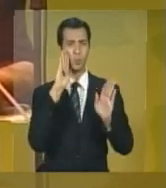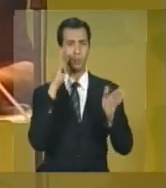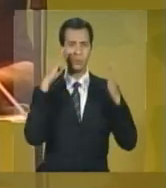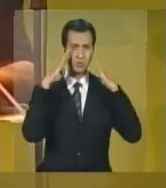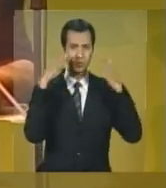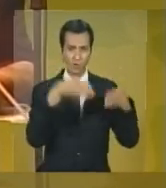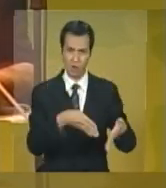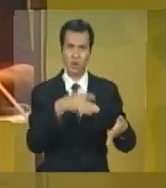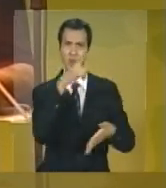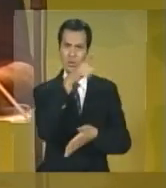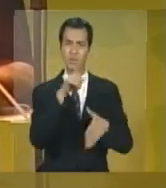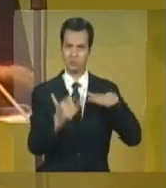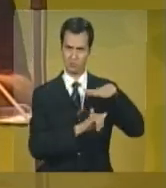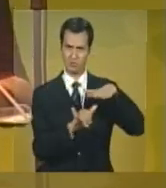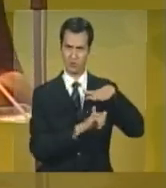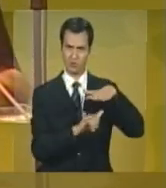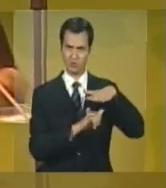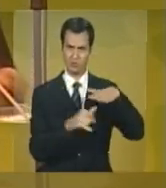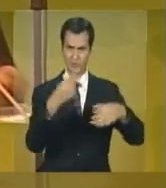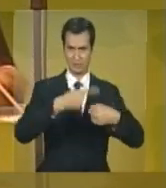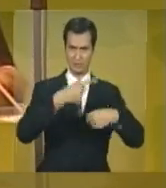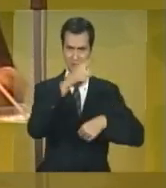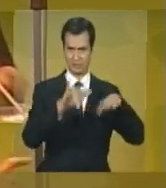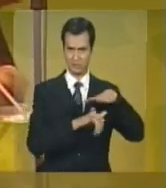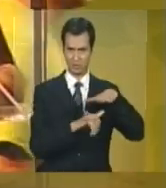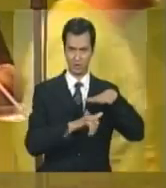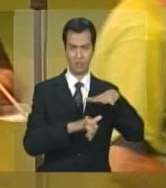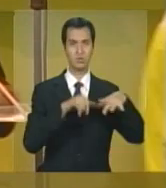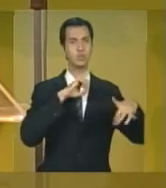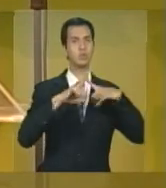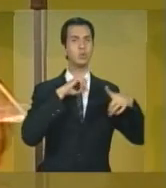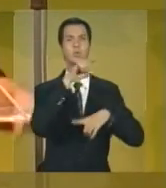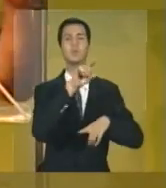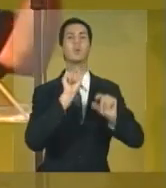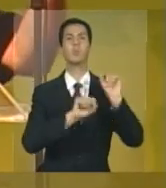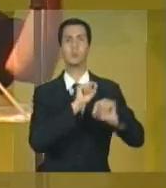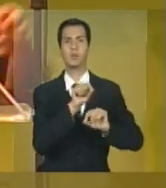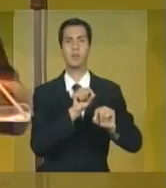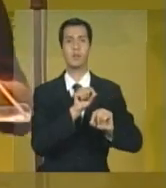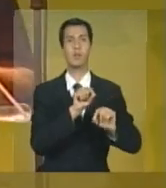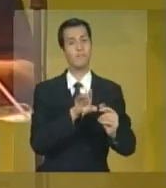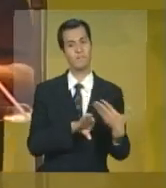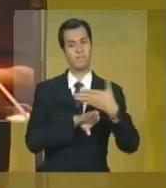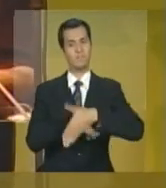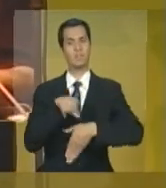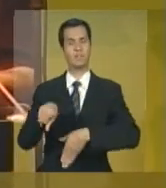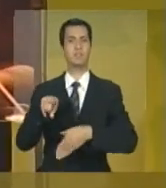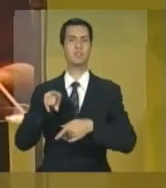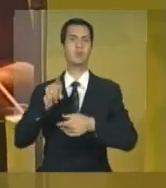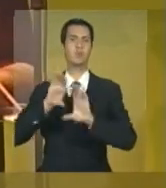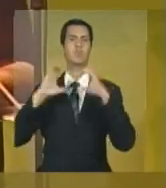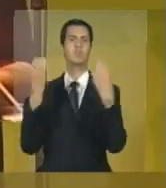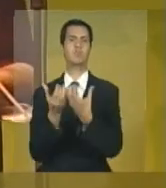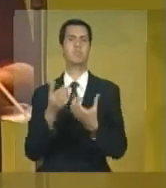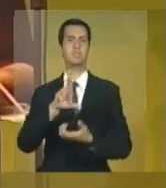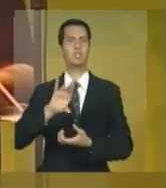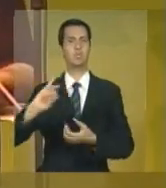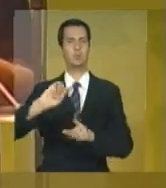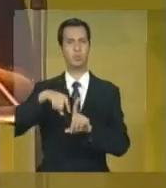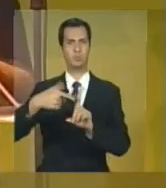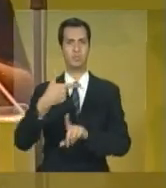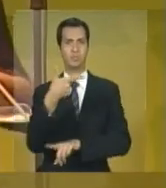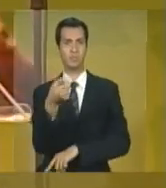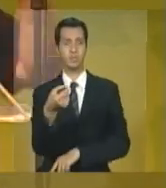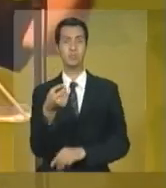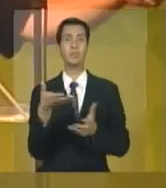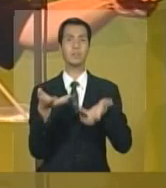están discutiendo en Nueva York para Río Más 20 es ponerle precio a las funciones de la naturaleza,